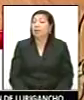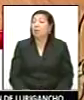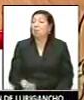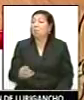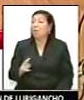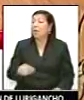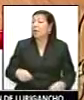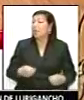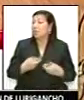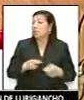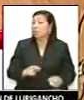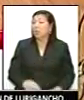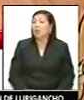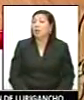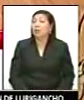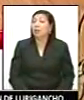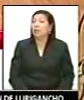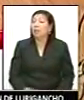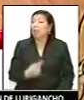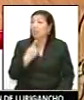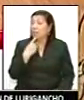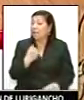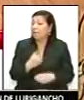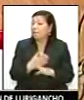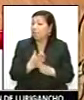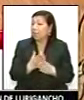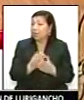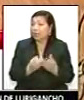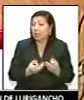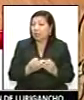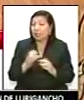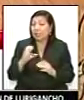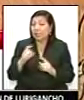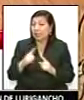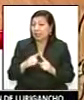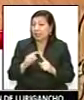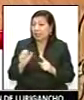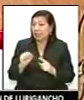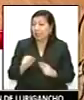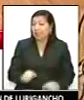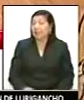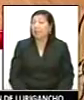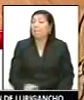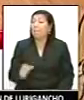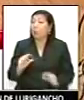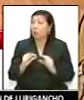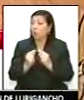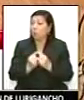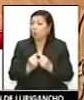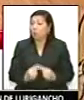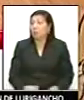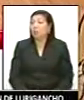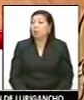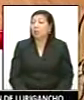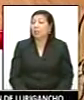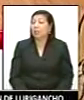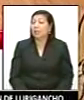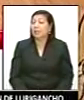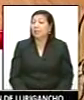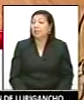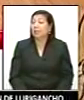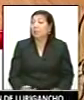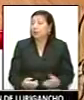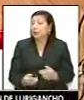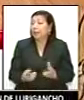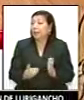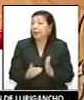aumentar gastos públicos, sino de establecer una fórmula de cálculo de la CTS para un sector de trabajadores de salud, regidos